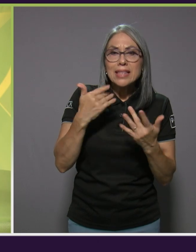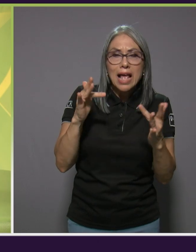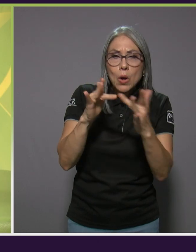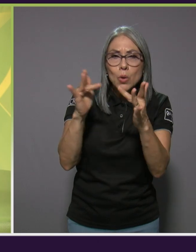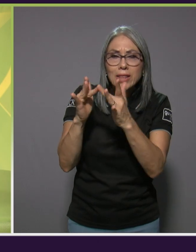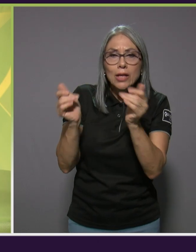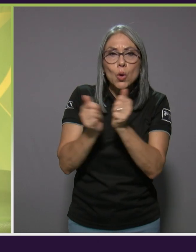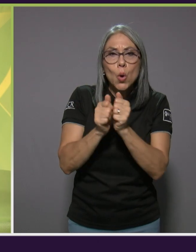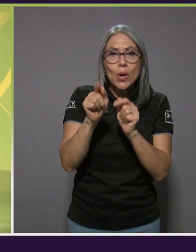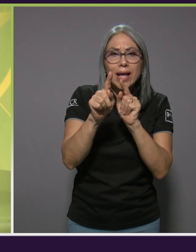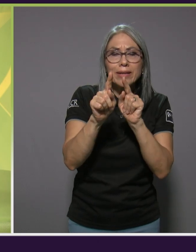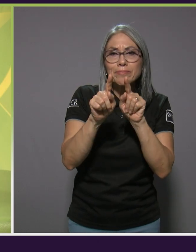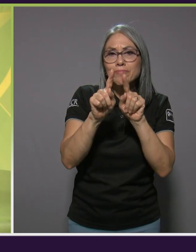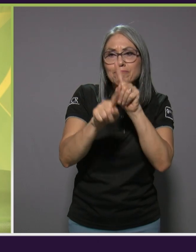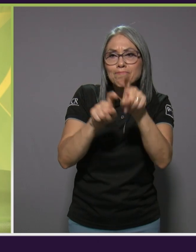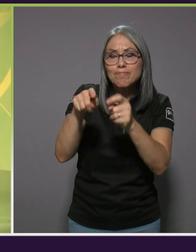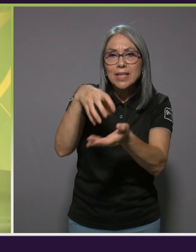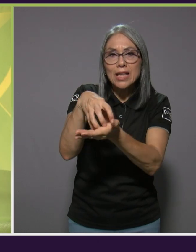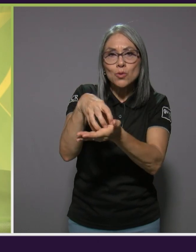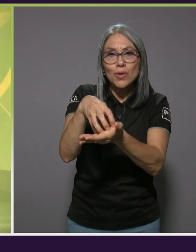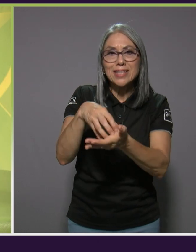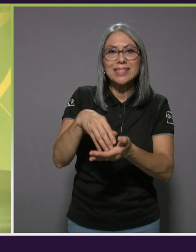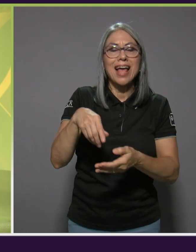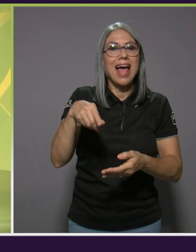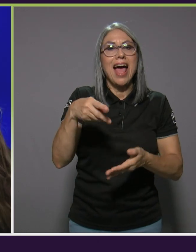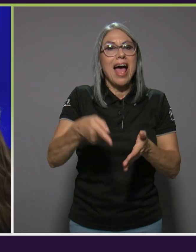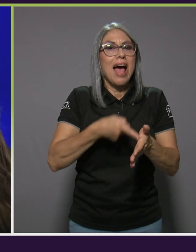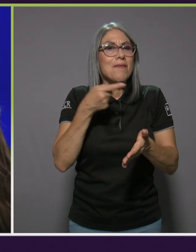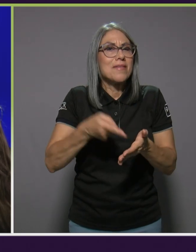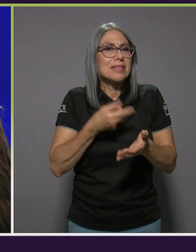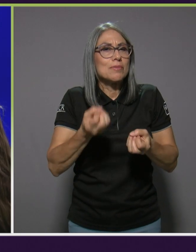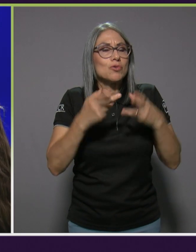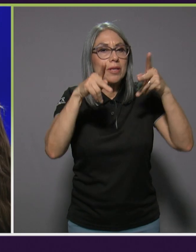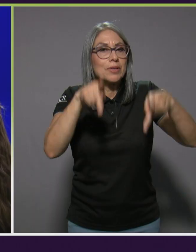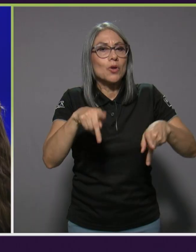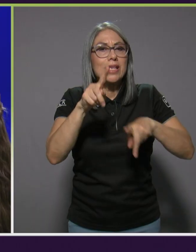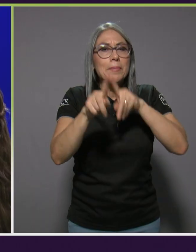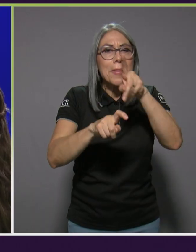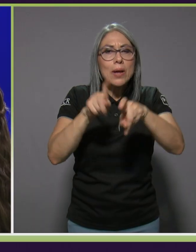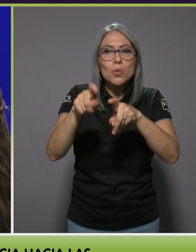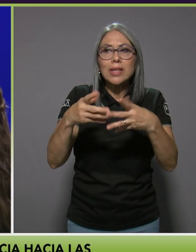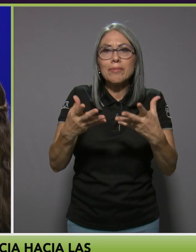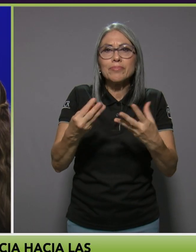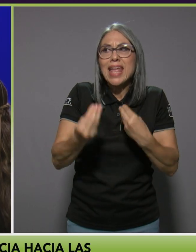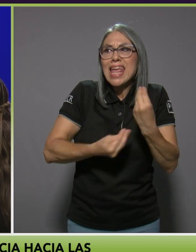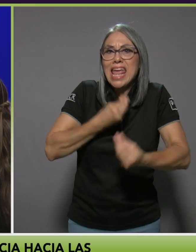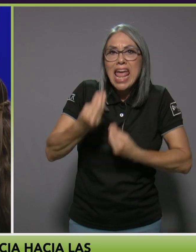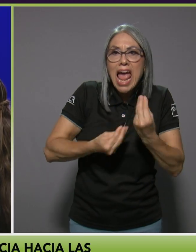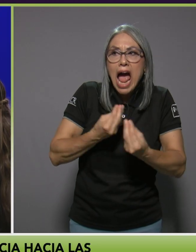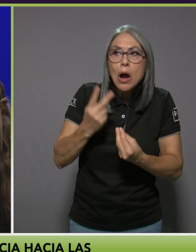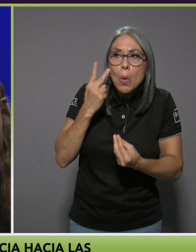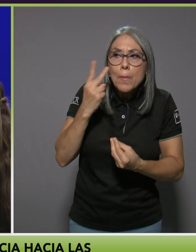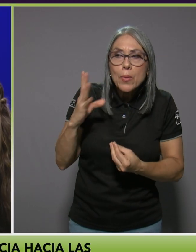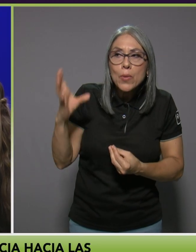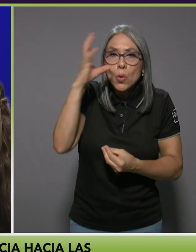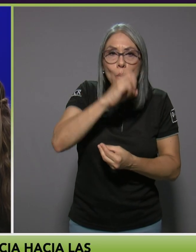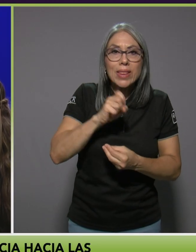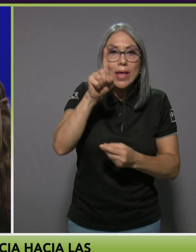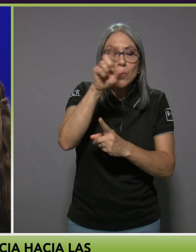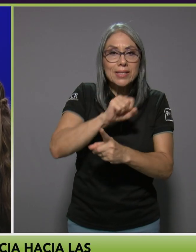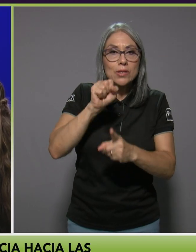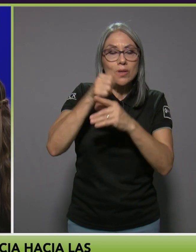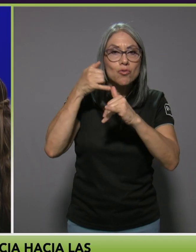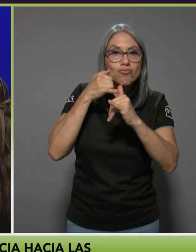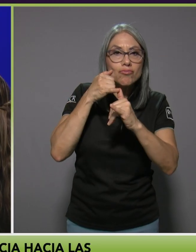¿verdad? ¿Qué hago? Este caso de violencia, ¿verdad? ¿Qué es lo que tengo que hacer? Existe como mucha necesidad de información